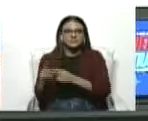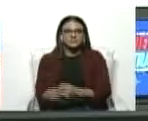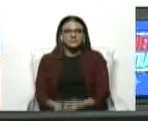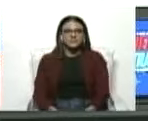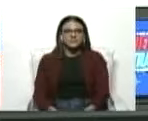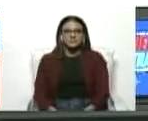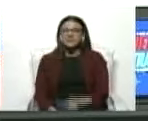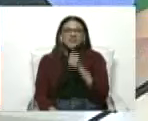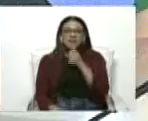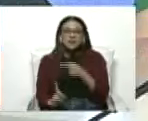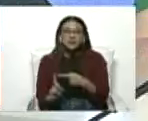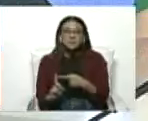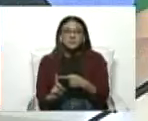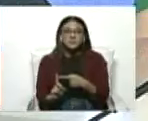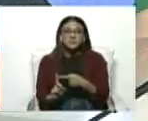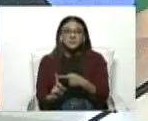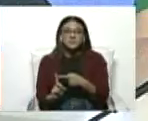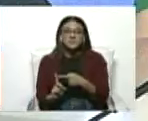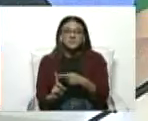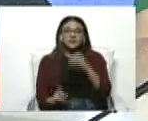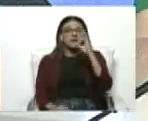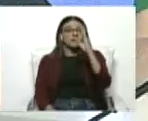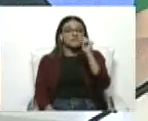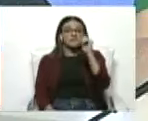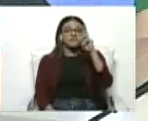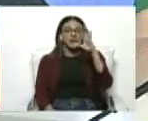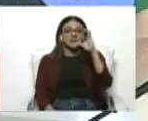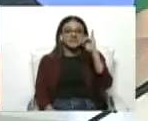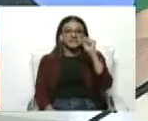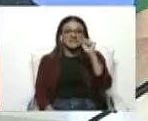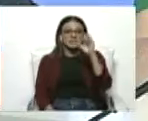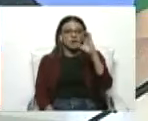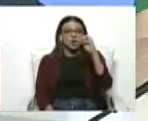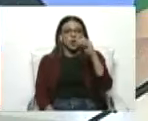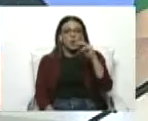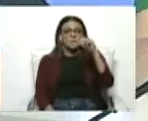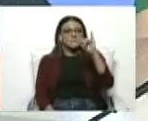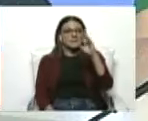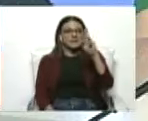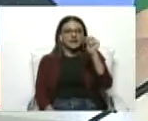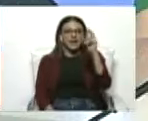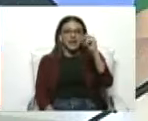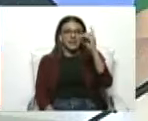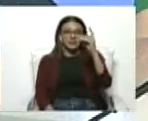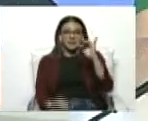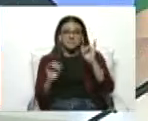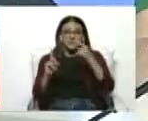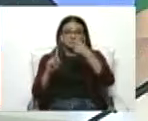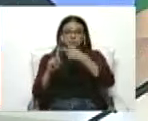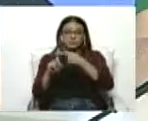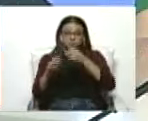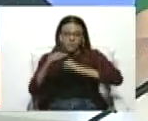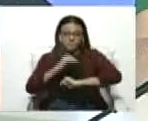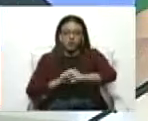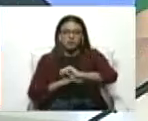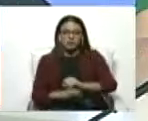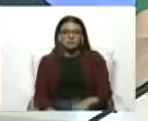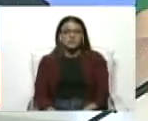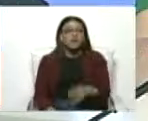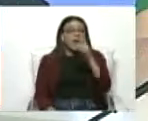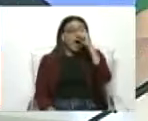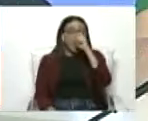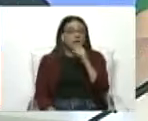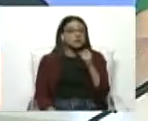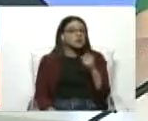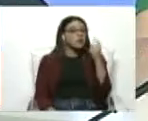Nada más y nada menos que Francisco de Miranda. Pero en el año 2054 se cumplen